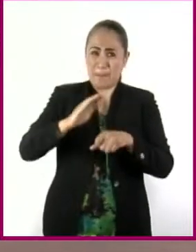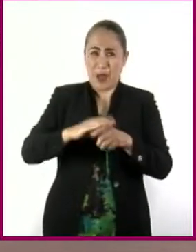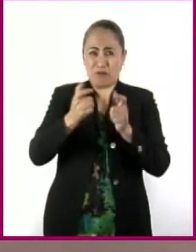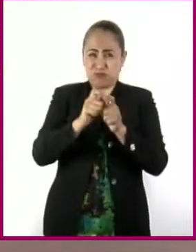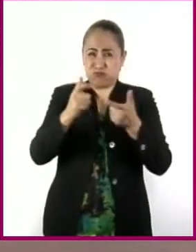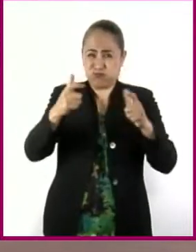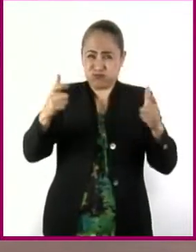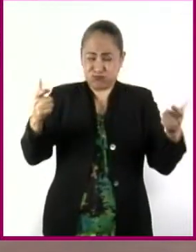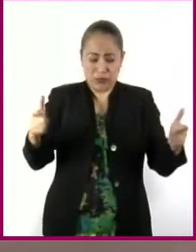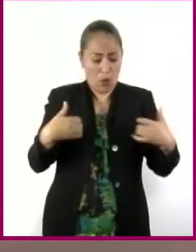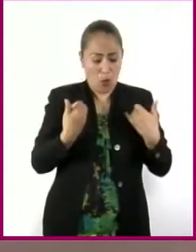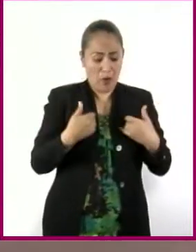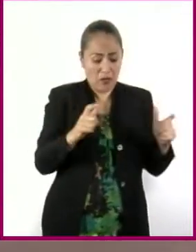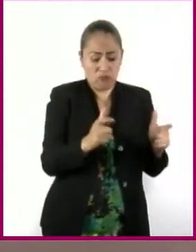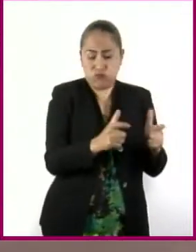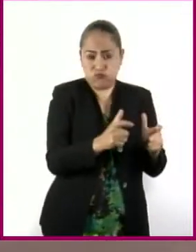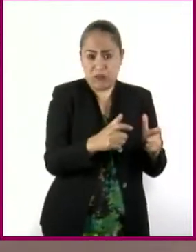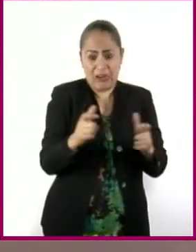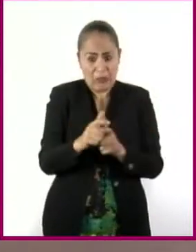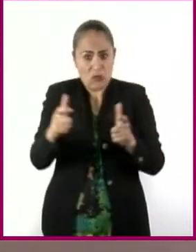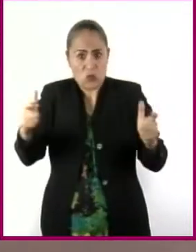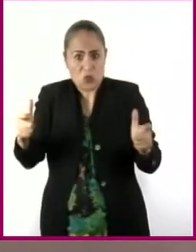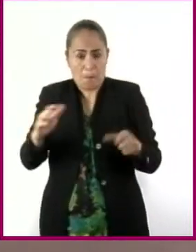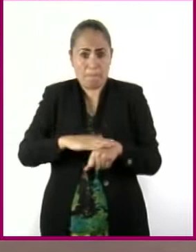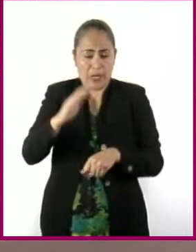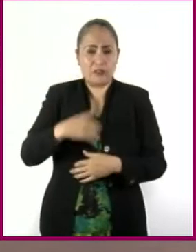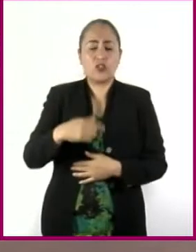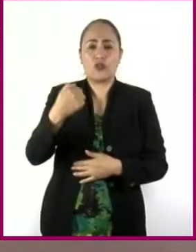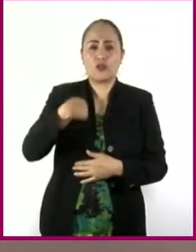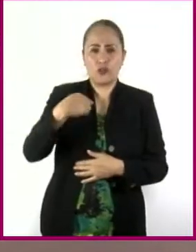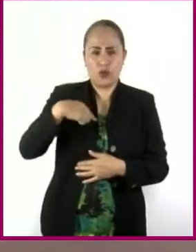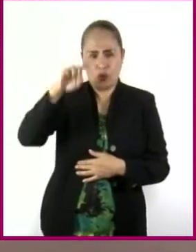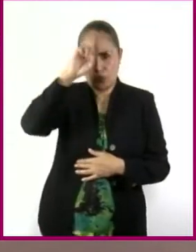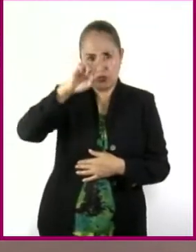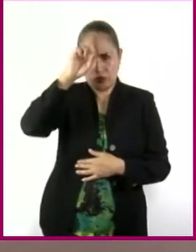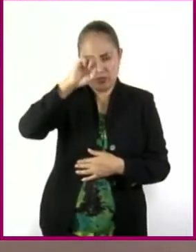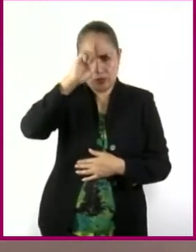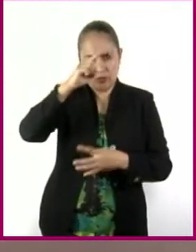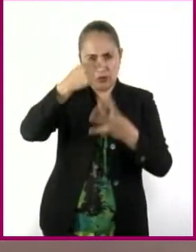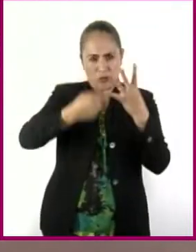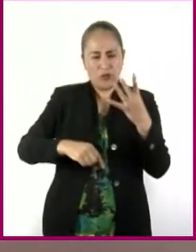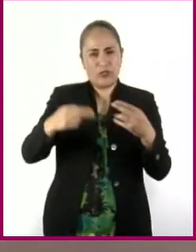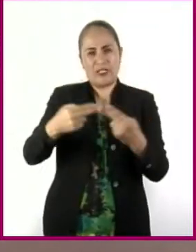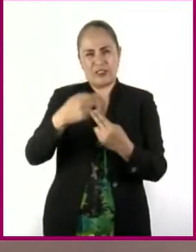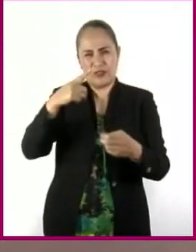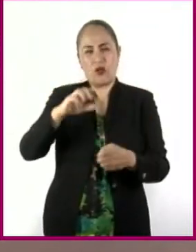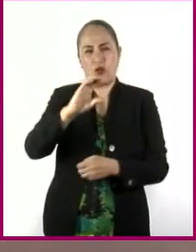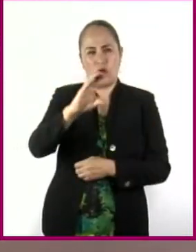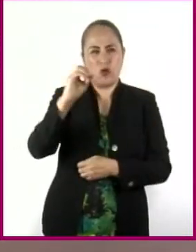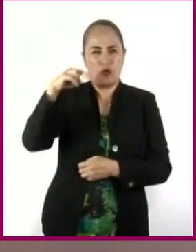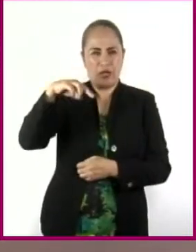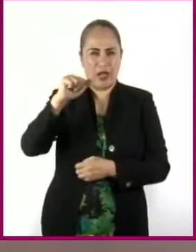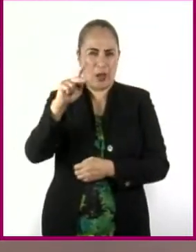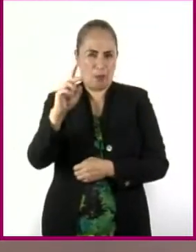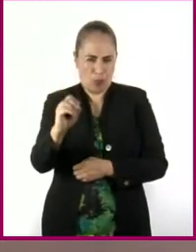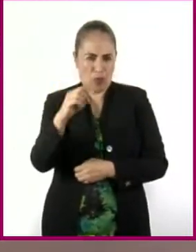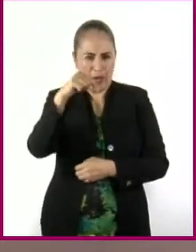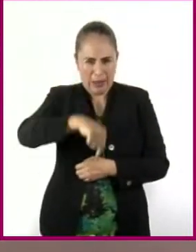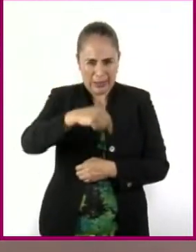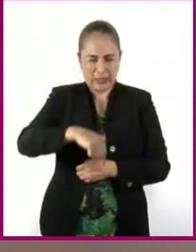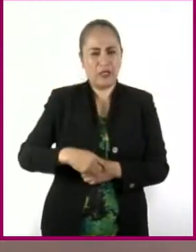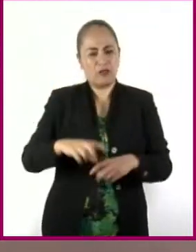las personas más jóvenes. Yo encontré un dato del Consejo Nacional de Población de nuestro país que dice que las